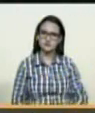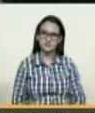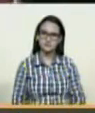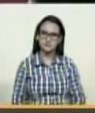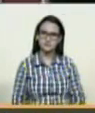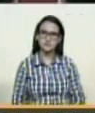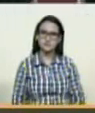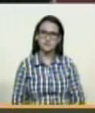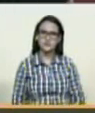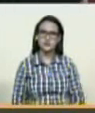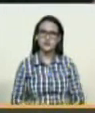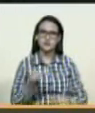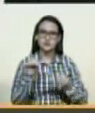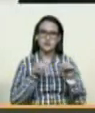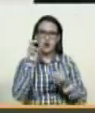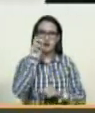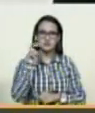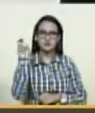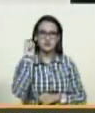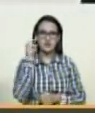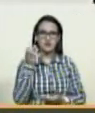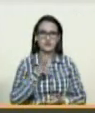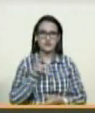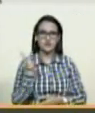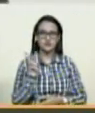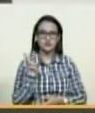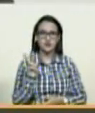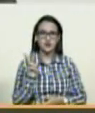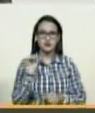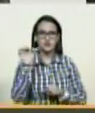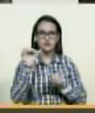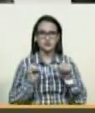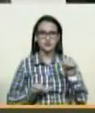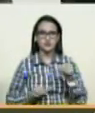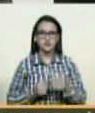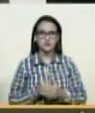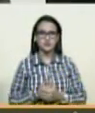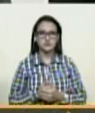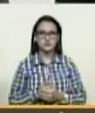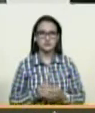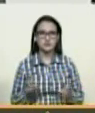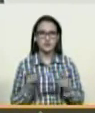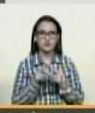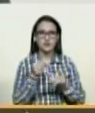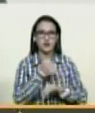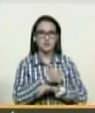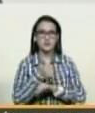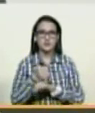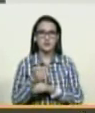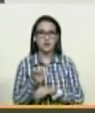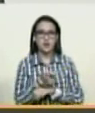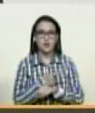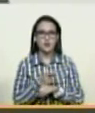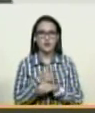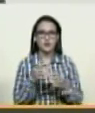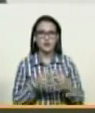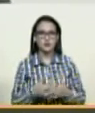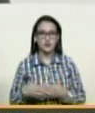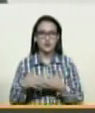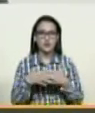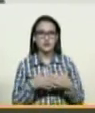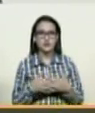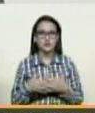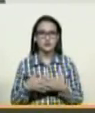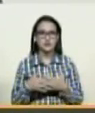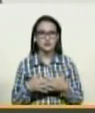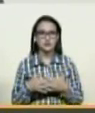entonces las declaraciones del canciller de la república bolivariana de venezuela que ofrece a los detalles de este encuentro con representantes del gobierno de los eeuu presentes en